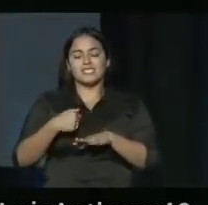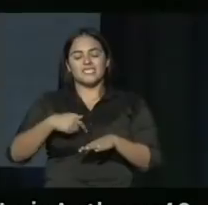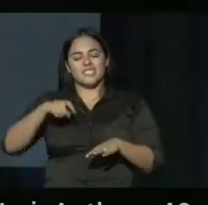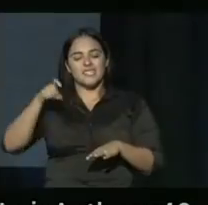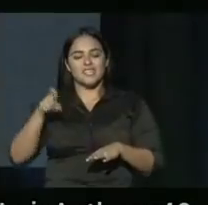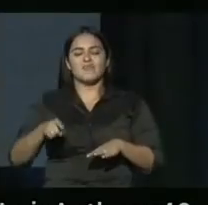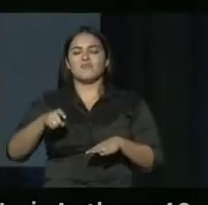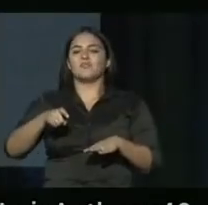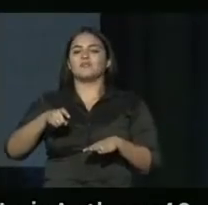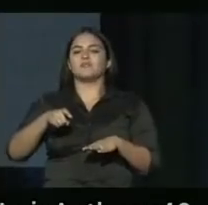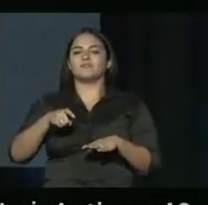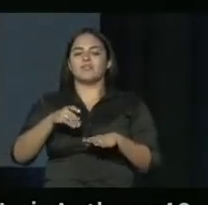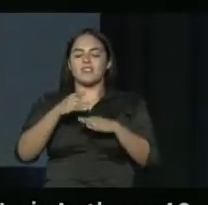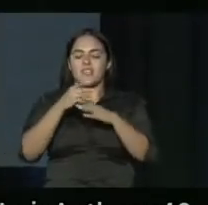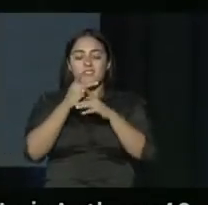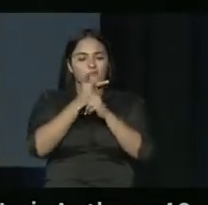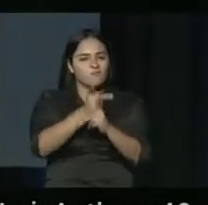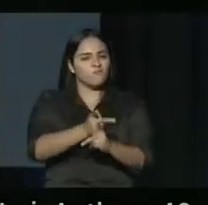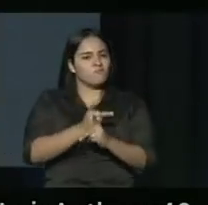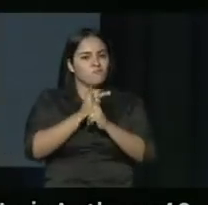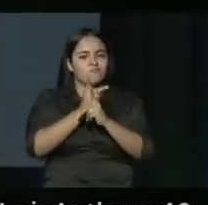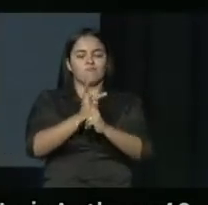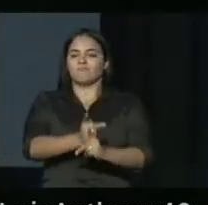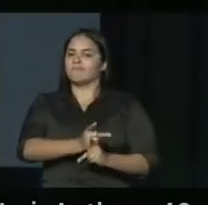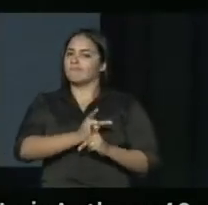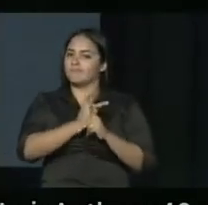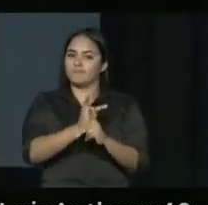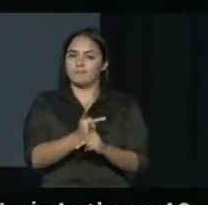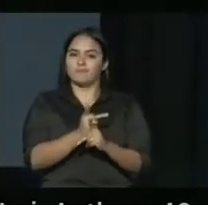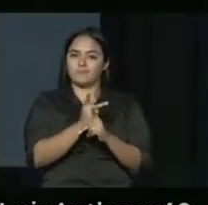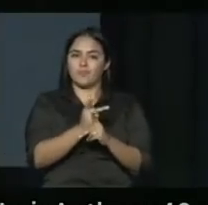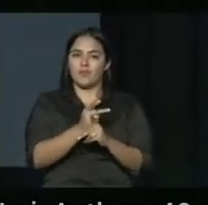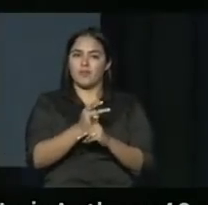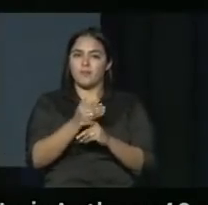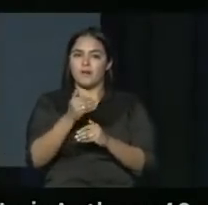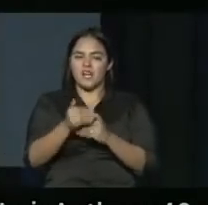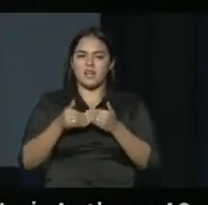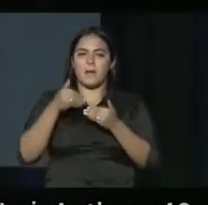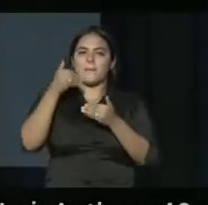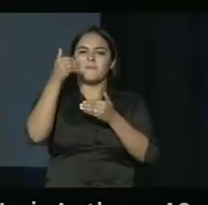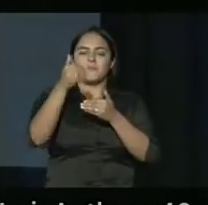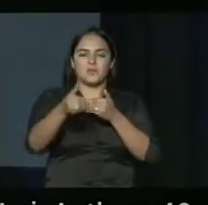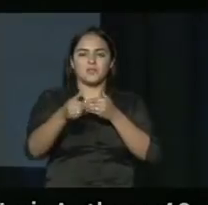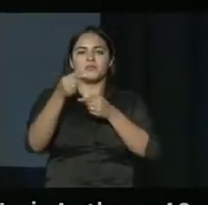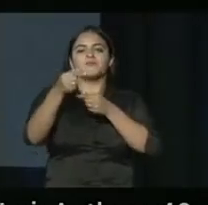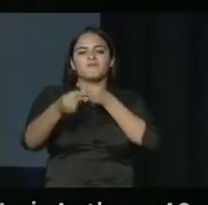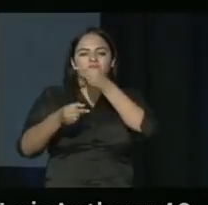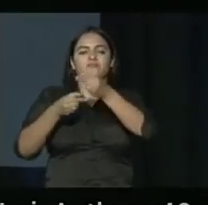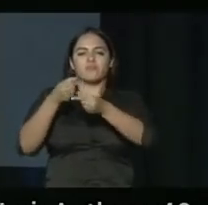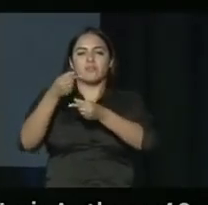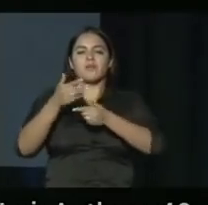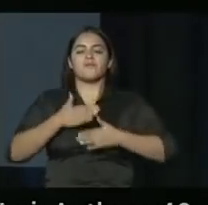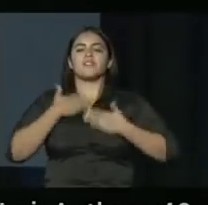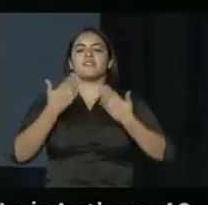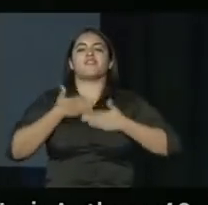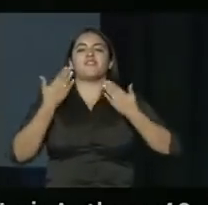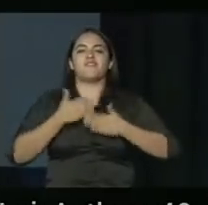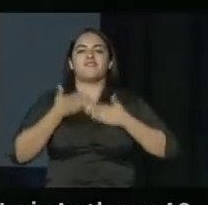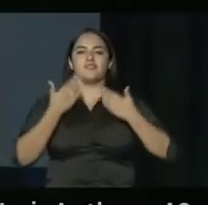moral de cuidarla con mucho recelo para que las próximas generaciones también gocen del privilegio